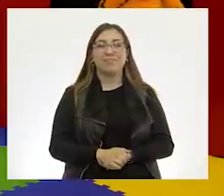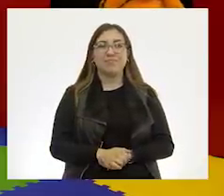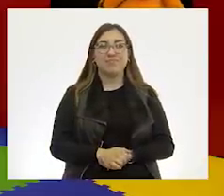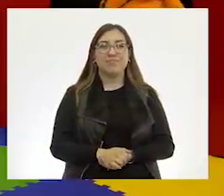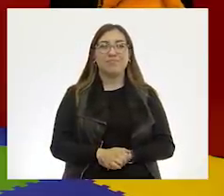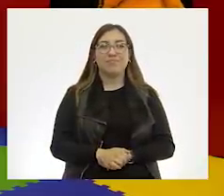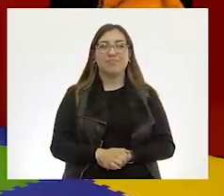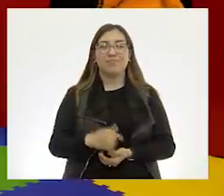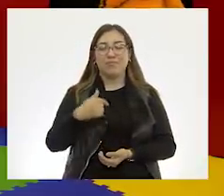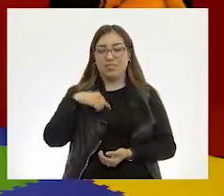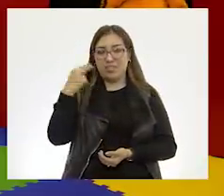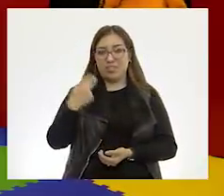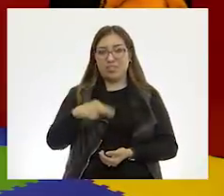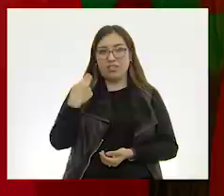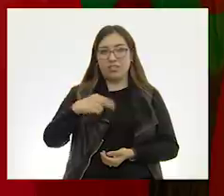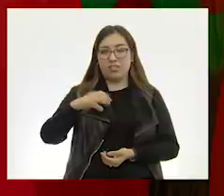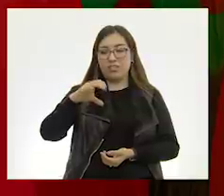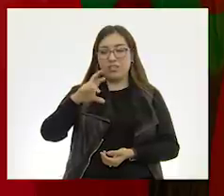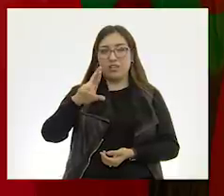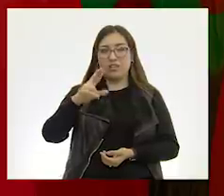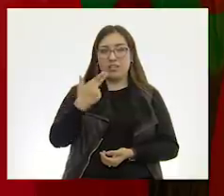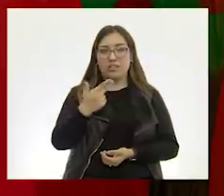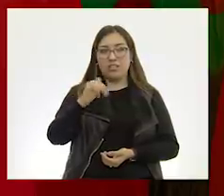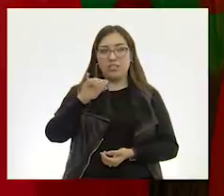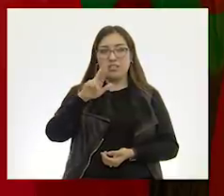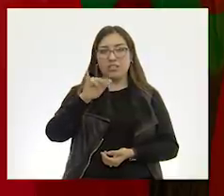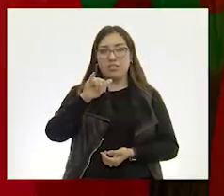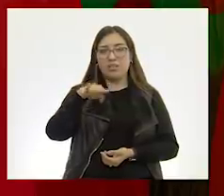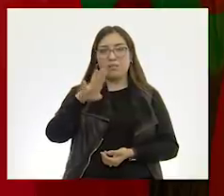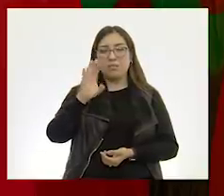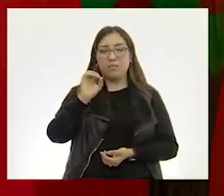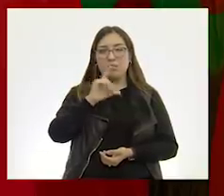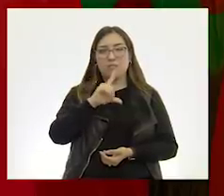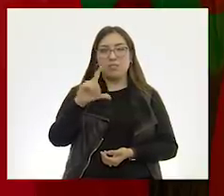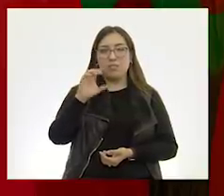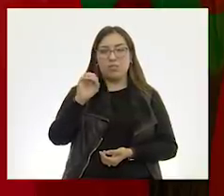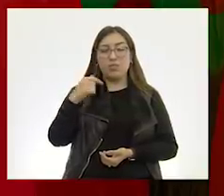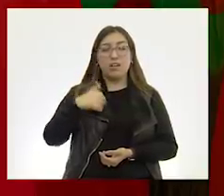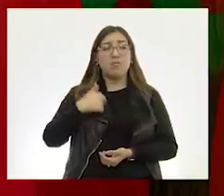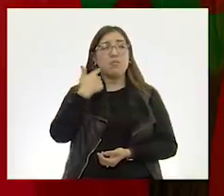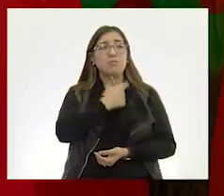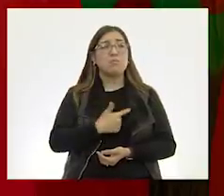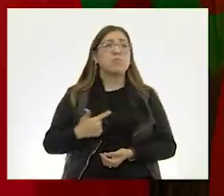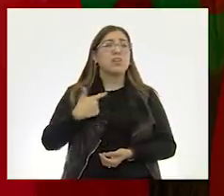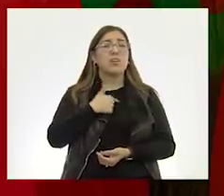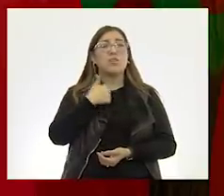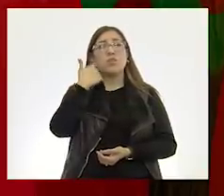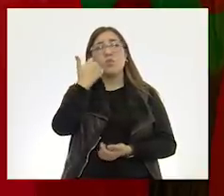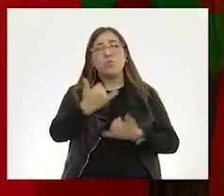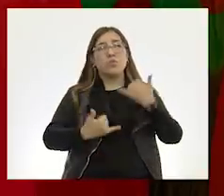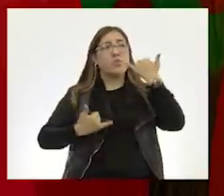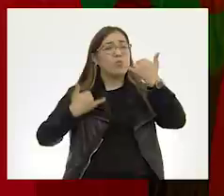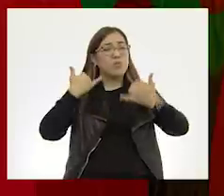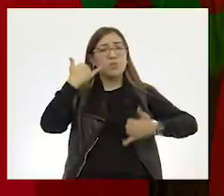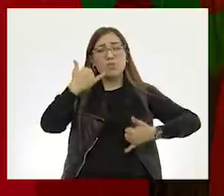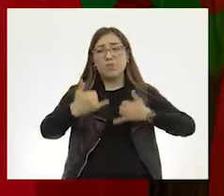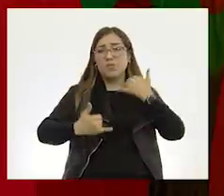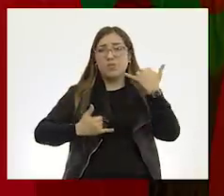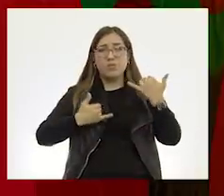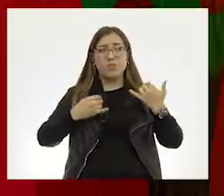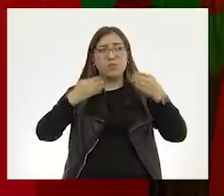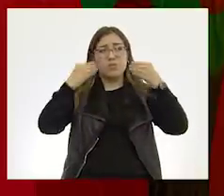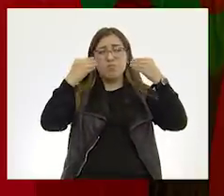Yo me llamo Chirimboyo. Y me gusta jugar y hacer